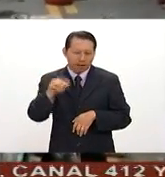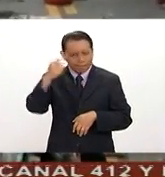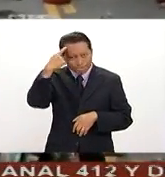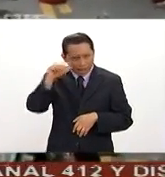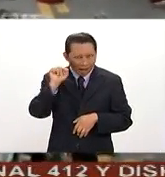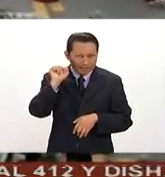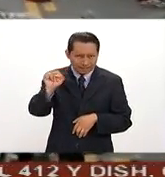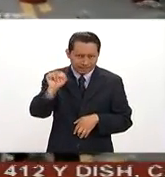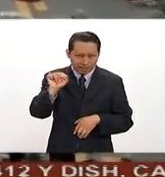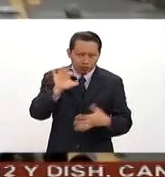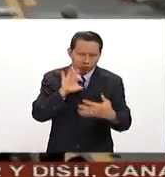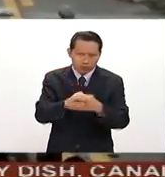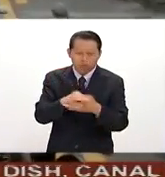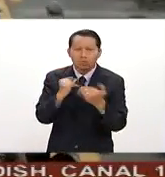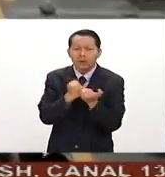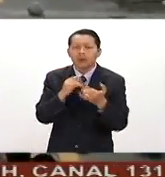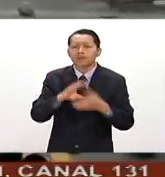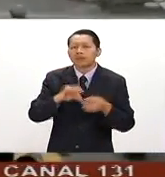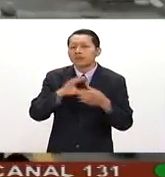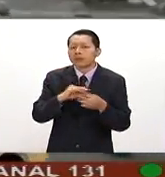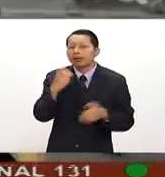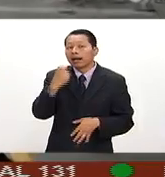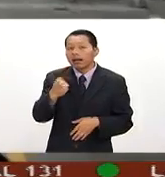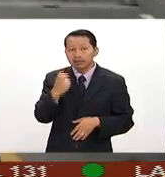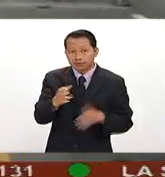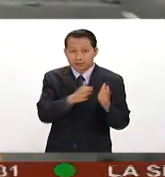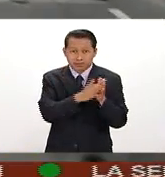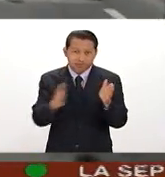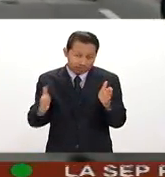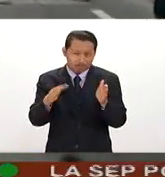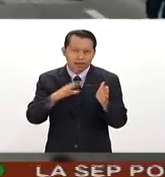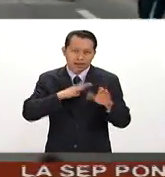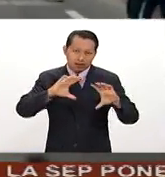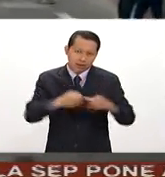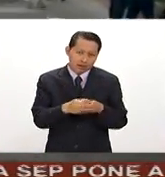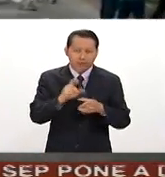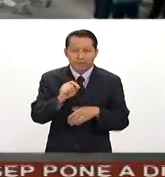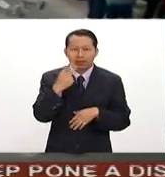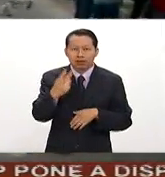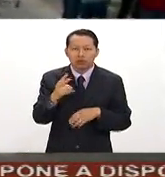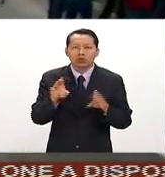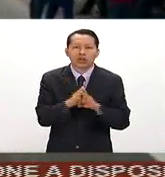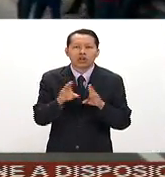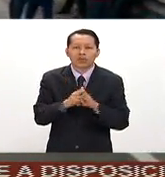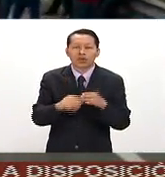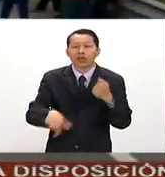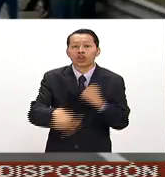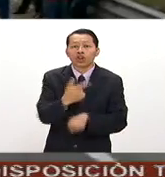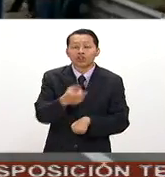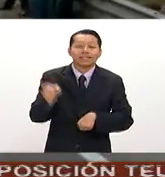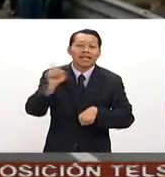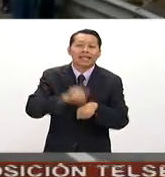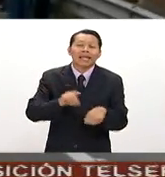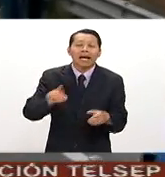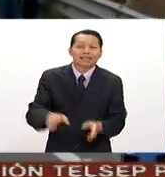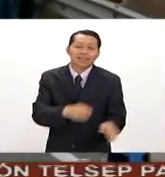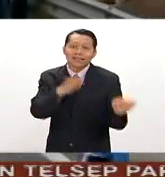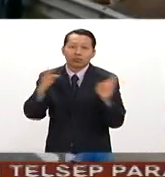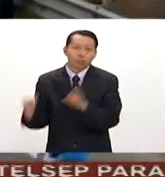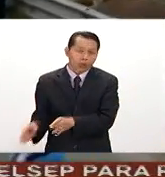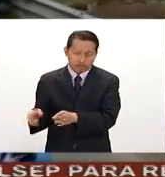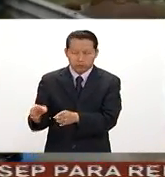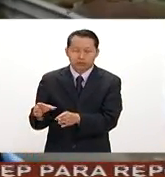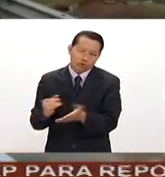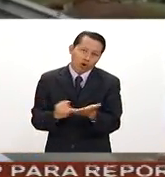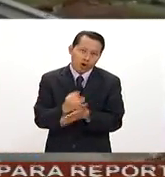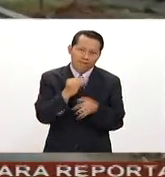que este ciclo escolar alterno de la sección 22 inició 12 días después del